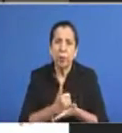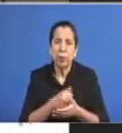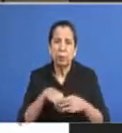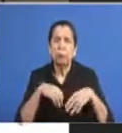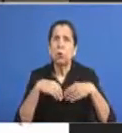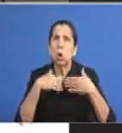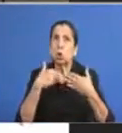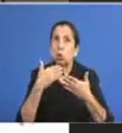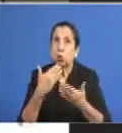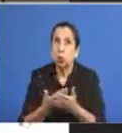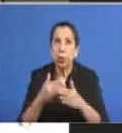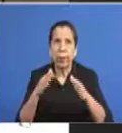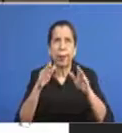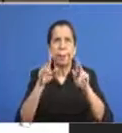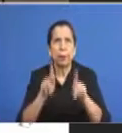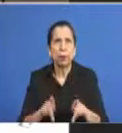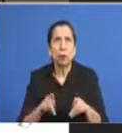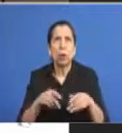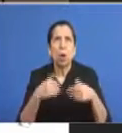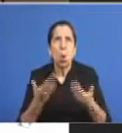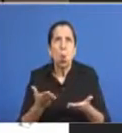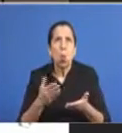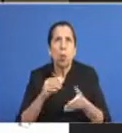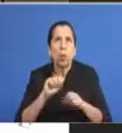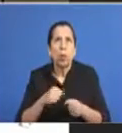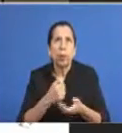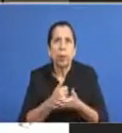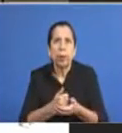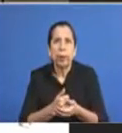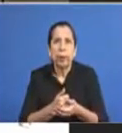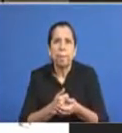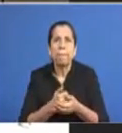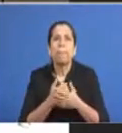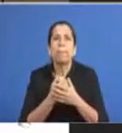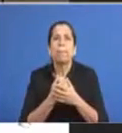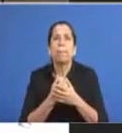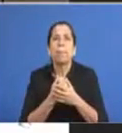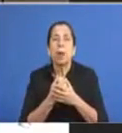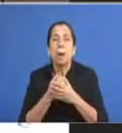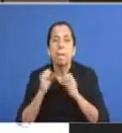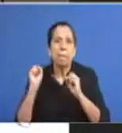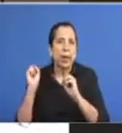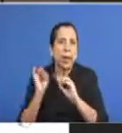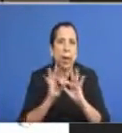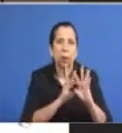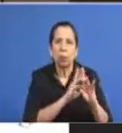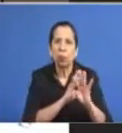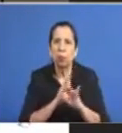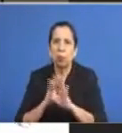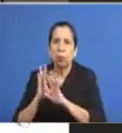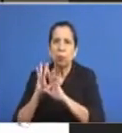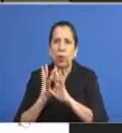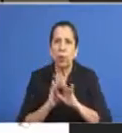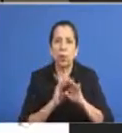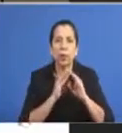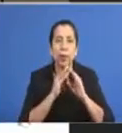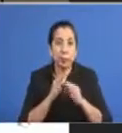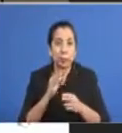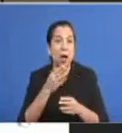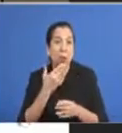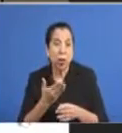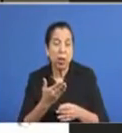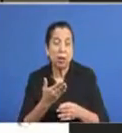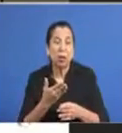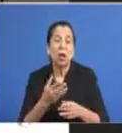los ciudadanos a que la movilidad en este país sea eficiente? Cuidándonos nosotros. Si yo salgo